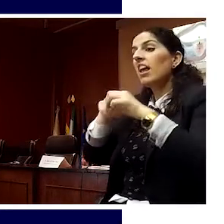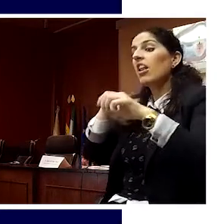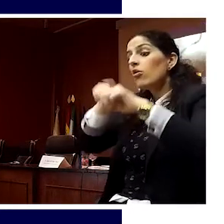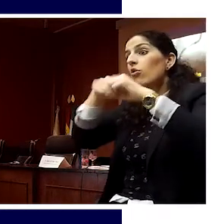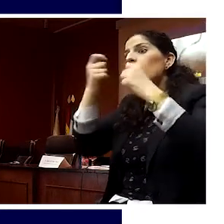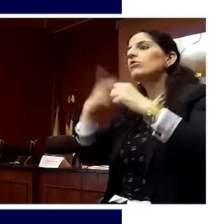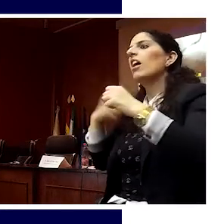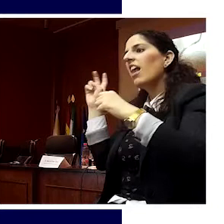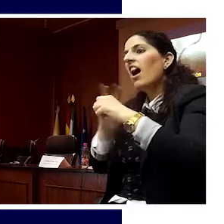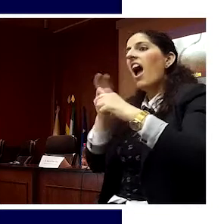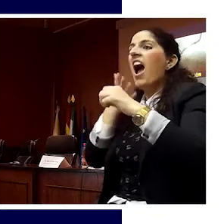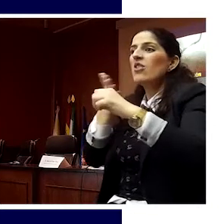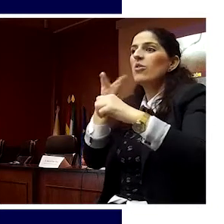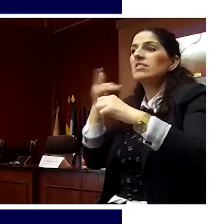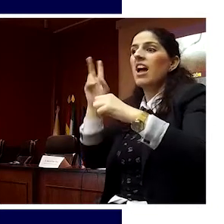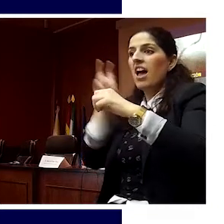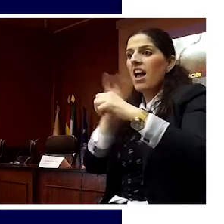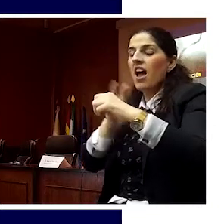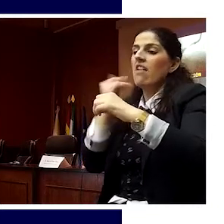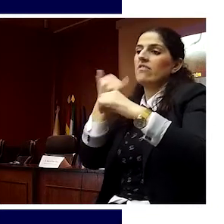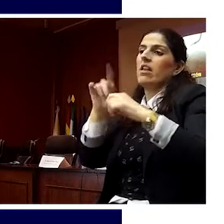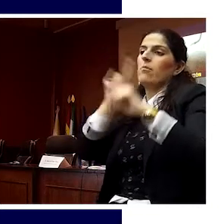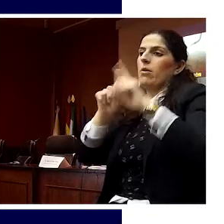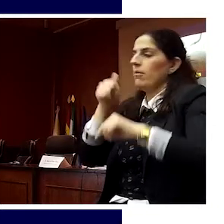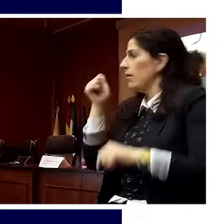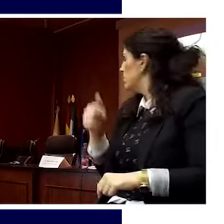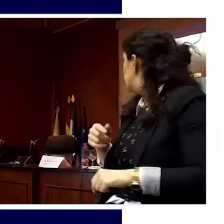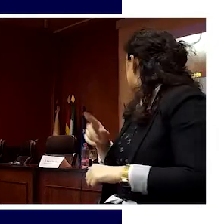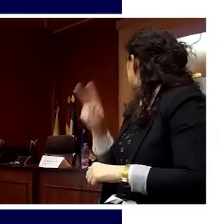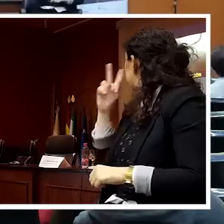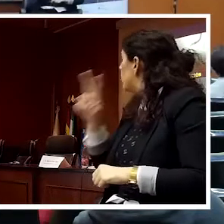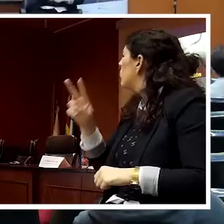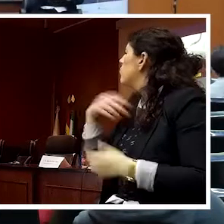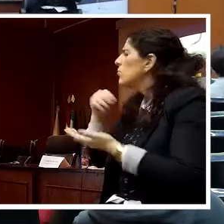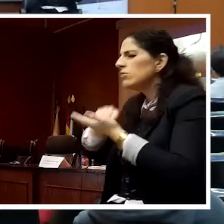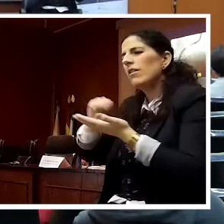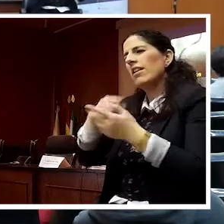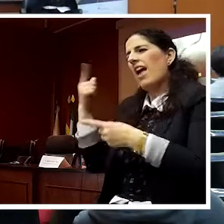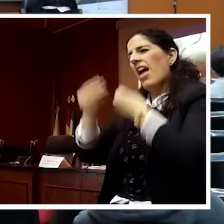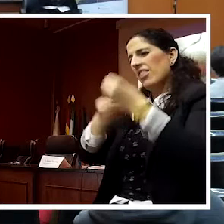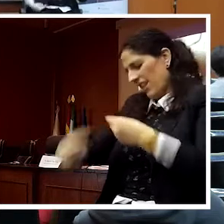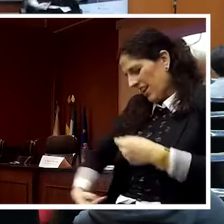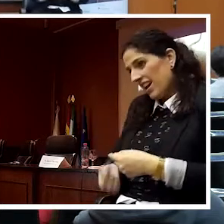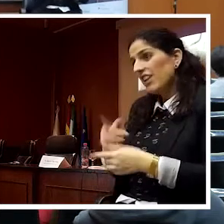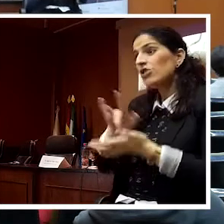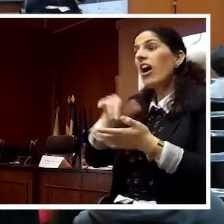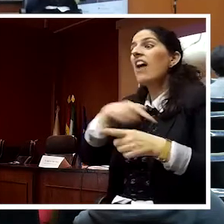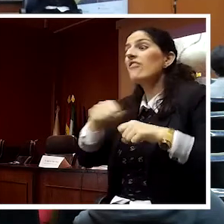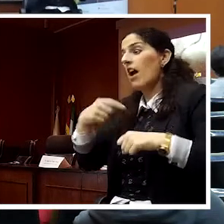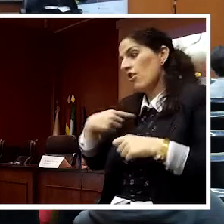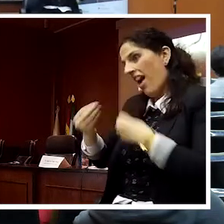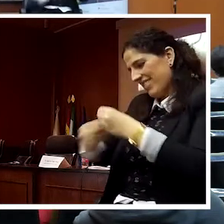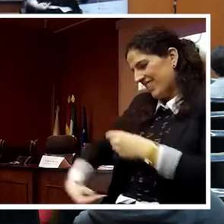embolismo. Y esto lo vemos con frecuencia. Cada vez que hacemos más cateterismos en la fase aguda,